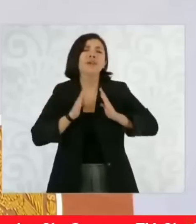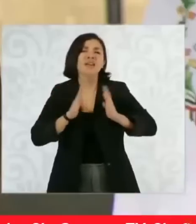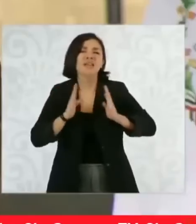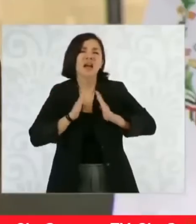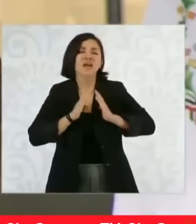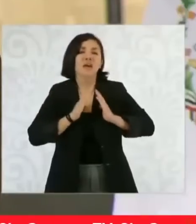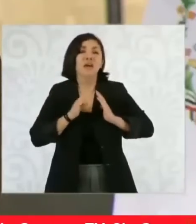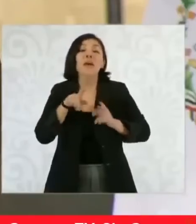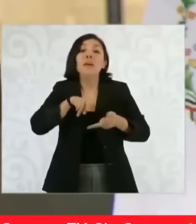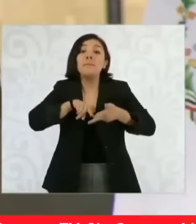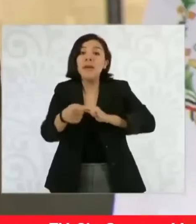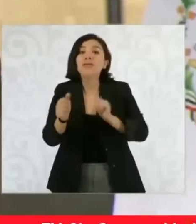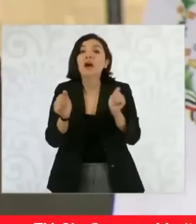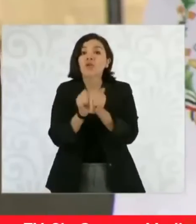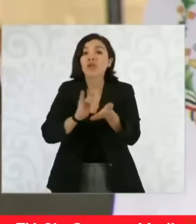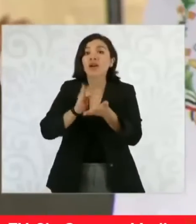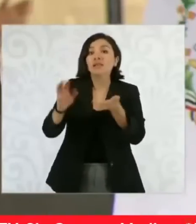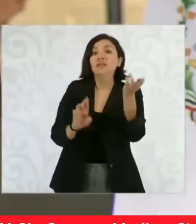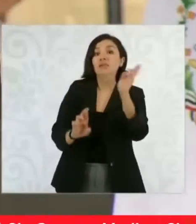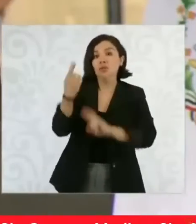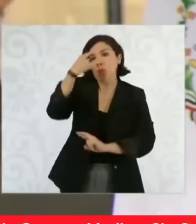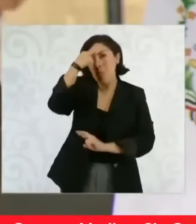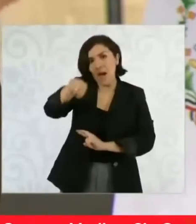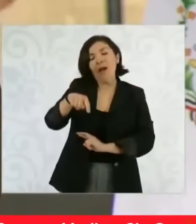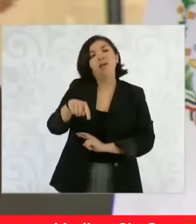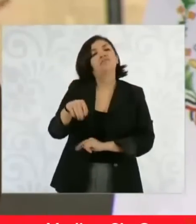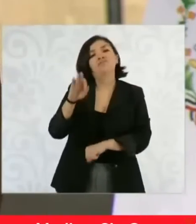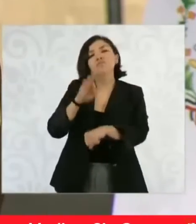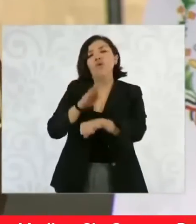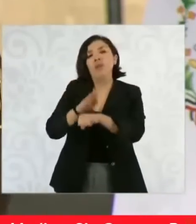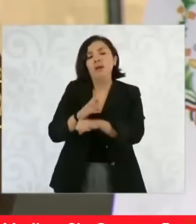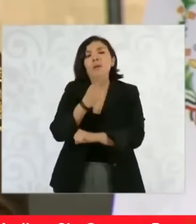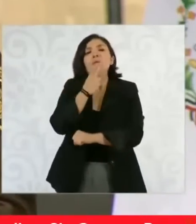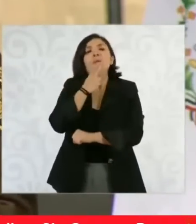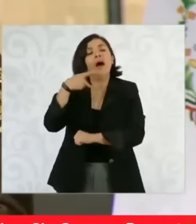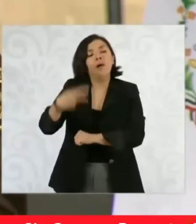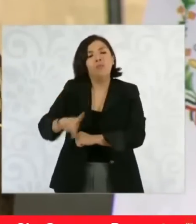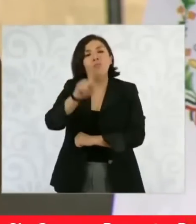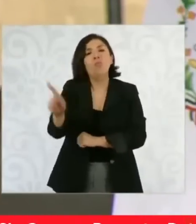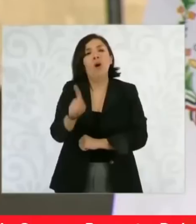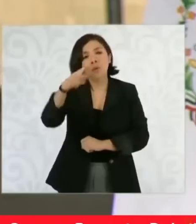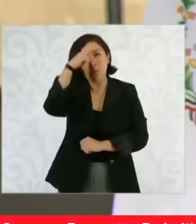surgieron de la Revolución para servir al pueblo de México.